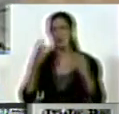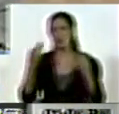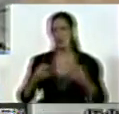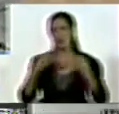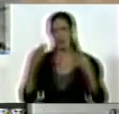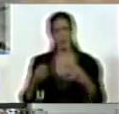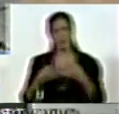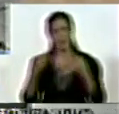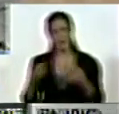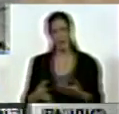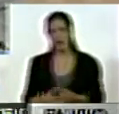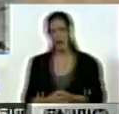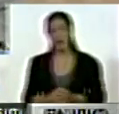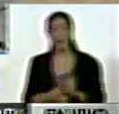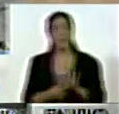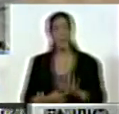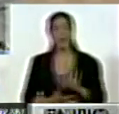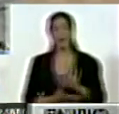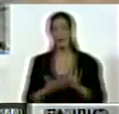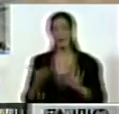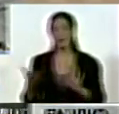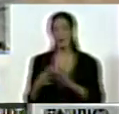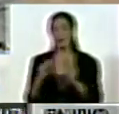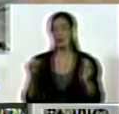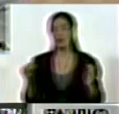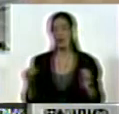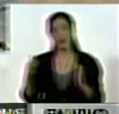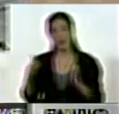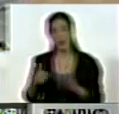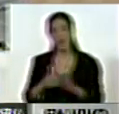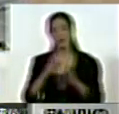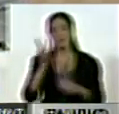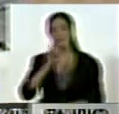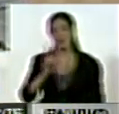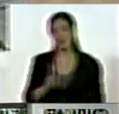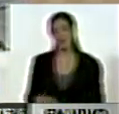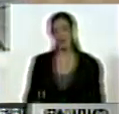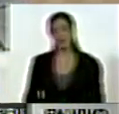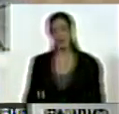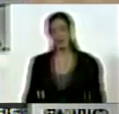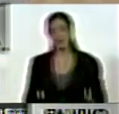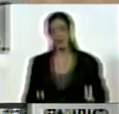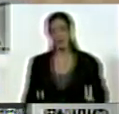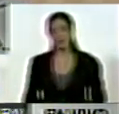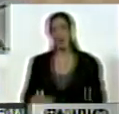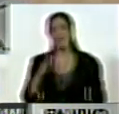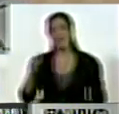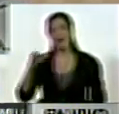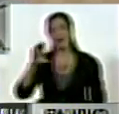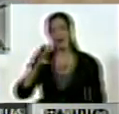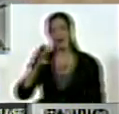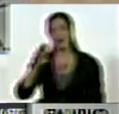tradicionalmente montan estas patrañas mediáticas contra Venezuela. Va a RCN